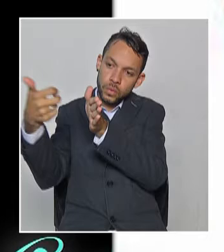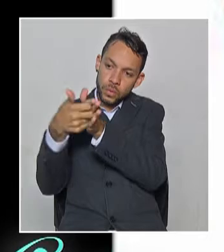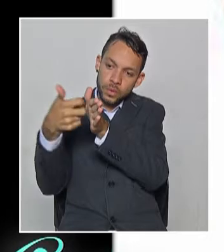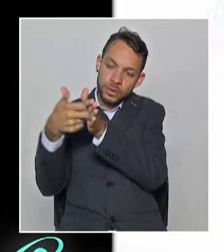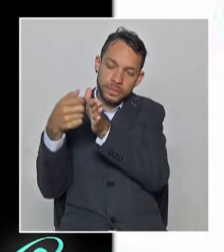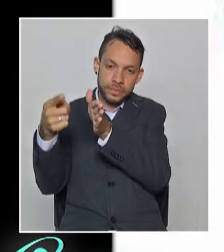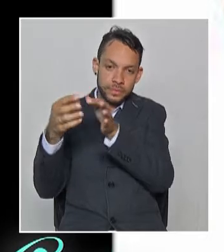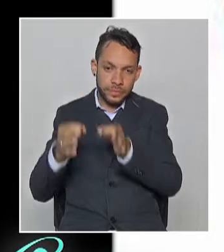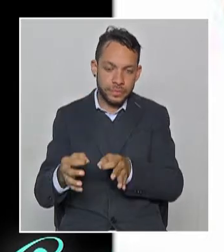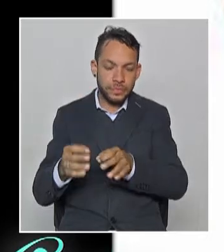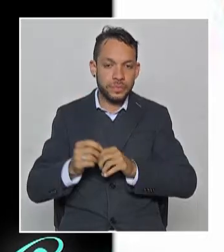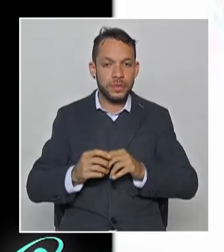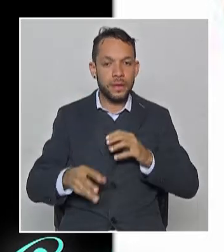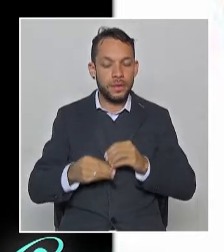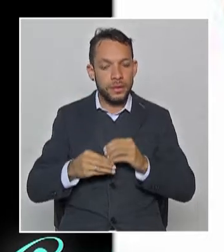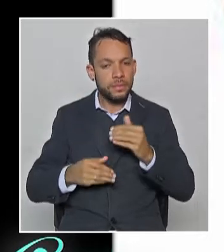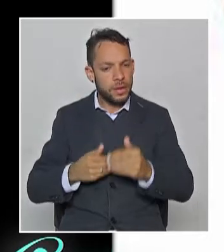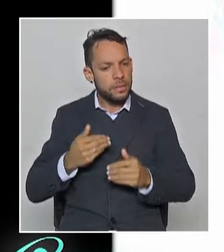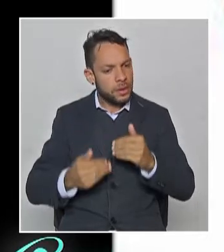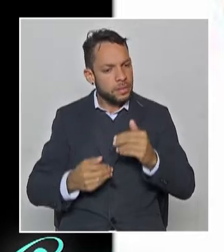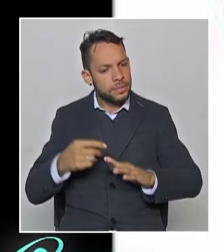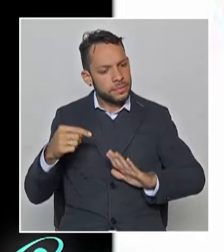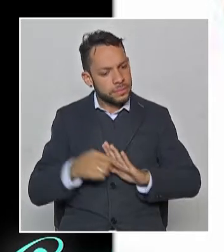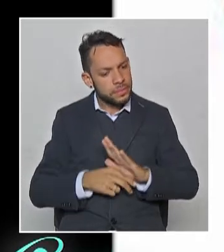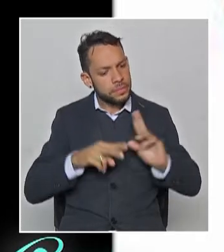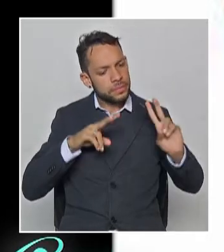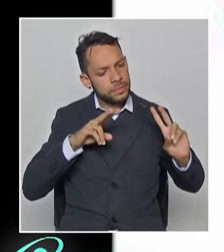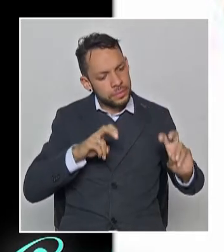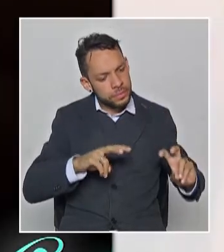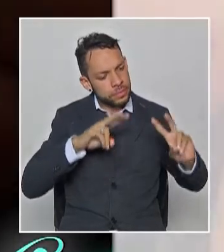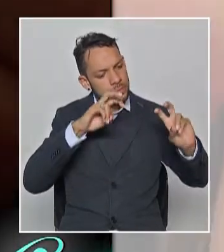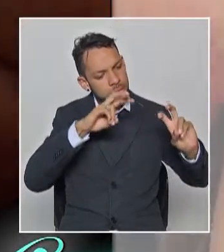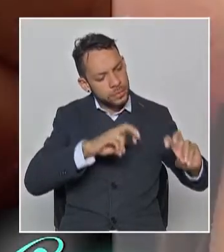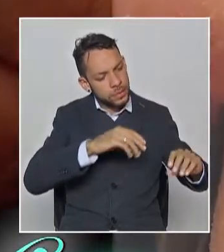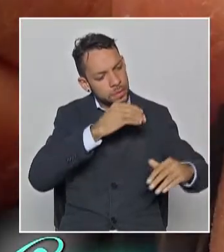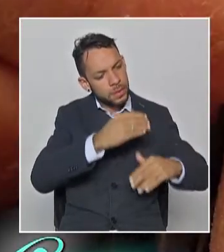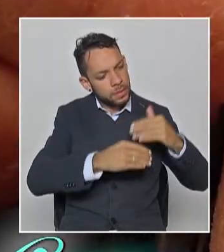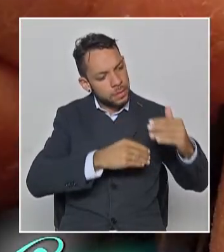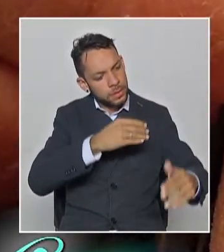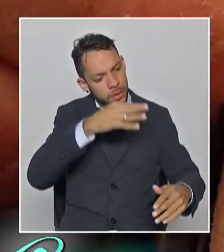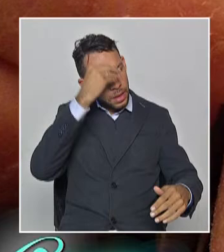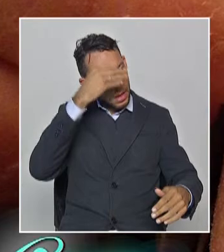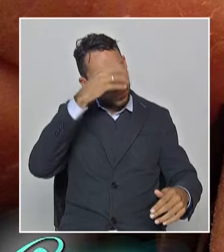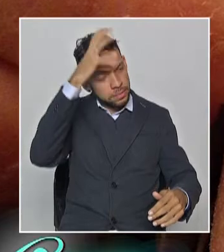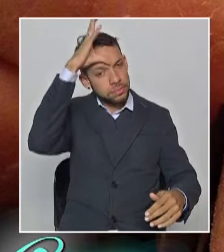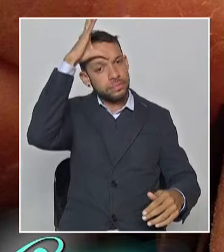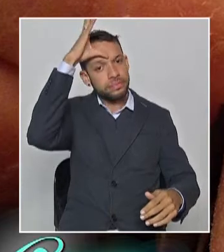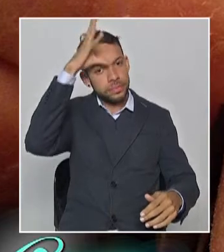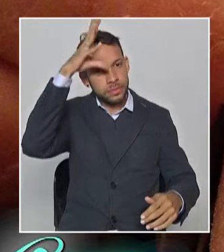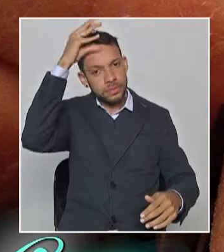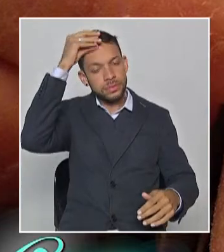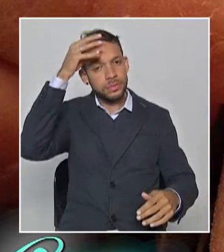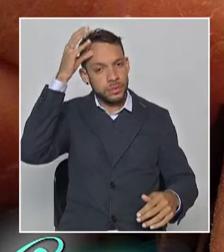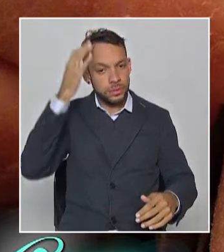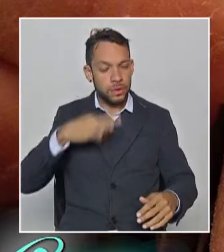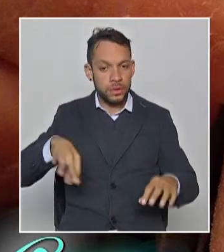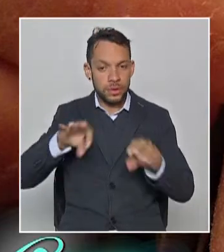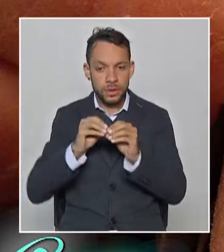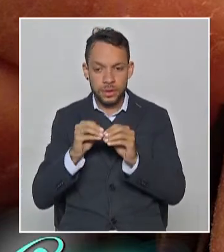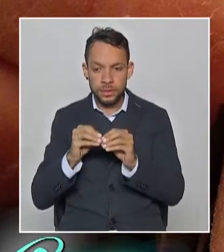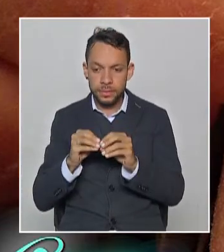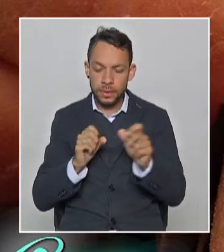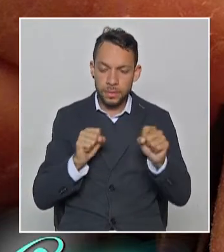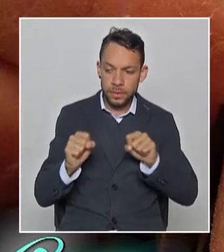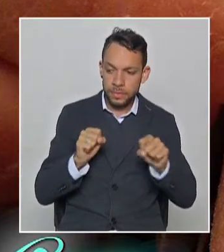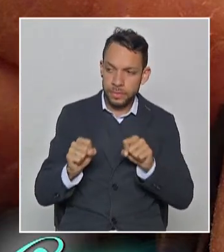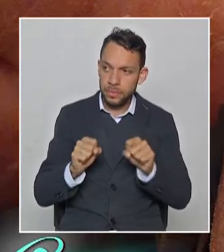En este momento, pues están haciendo más investigaciones y estamos en todo un proceso de conocimientos para mejorar como